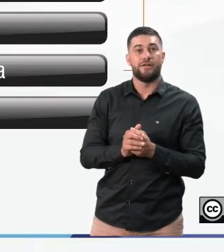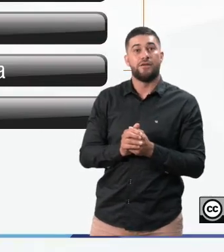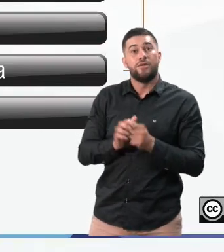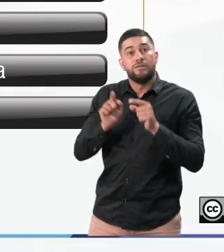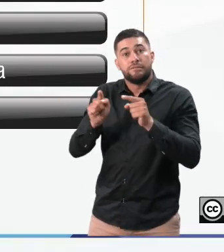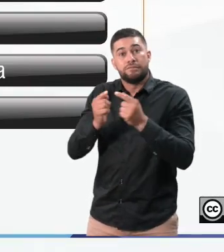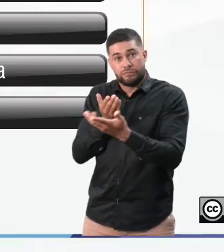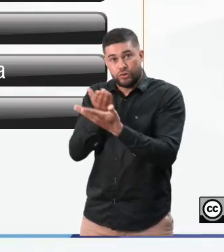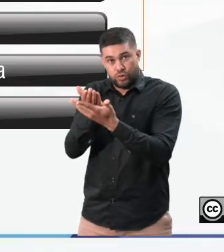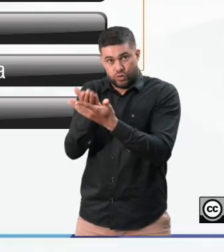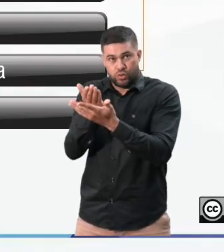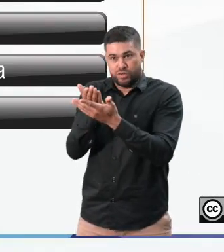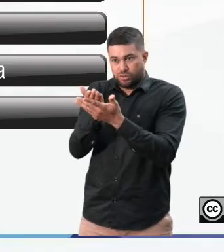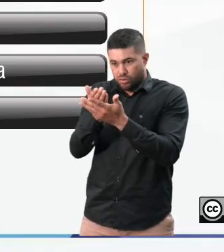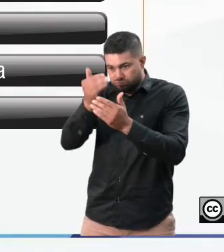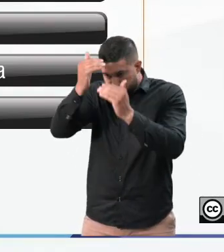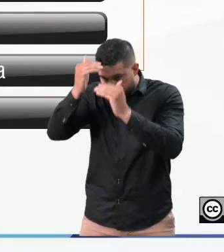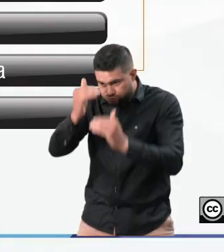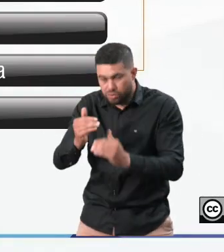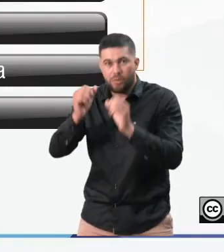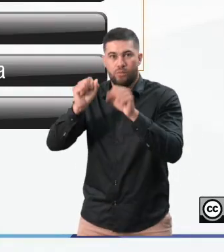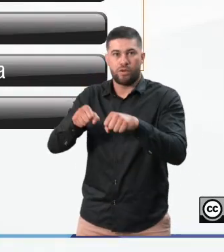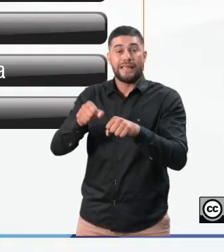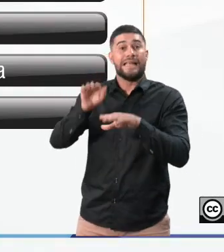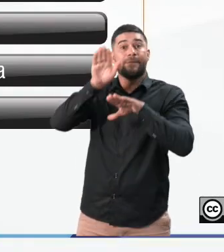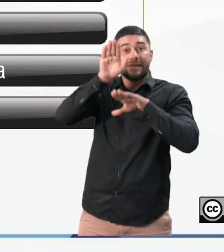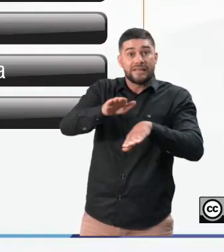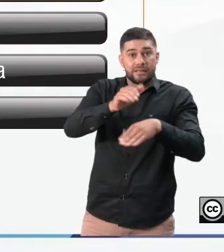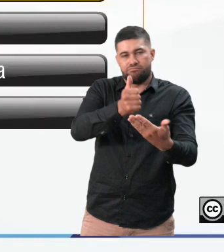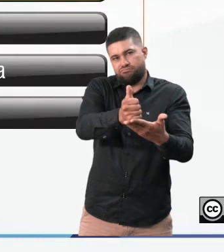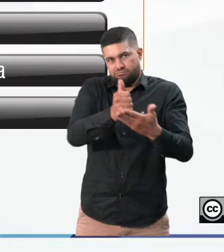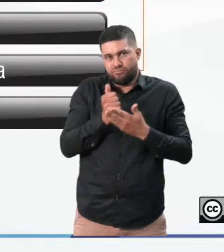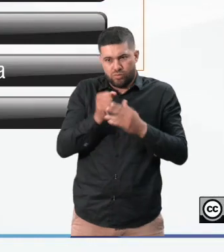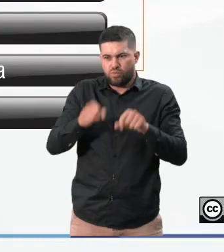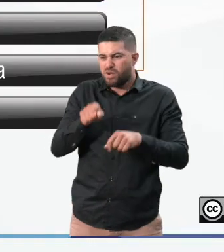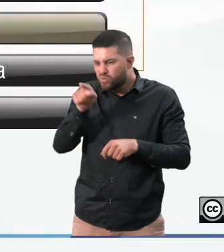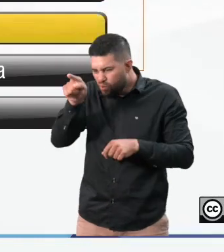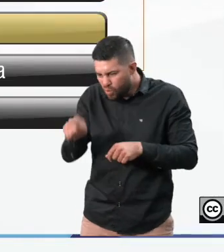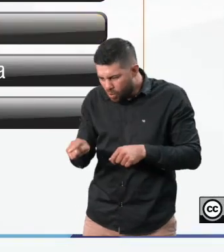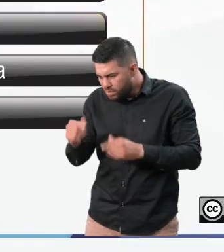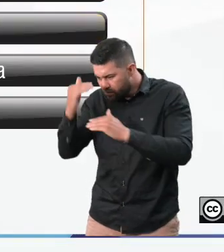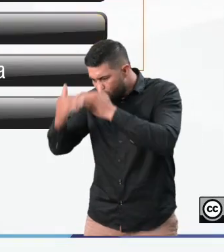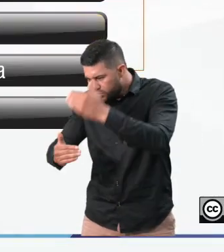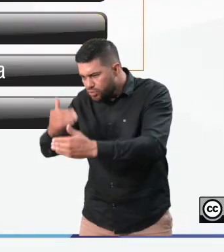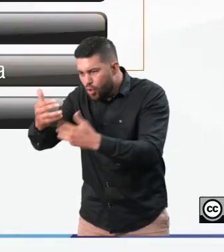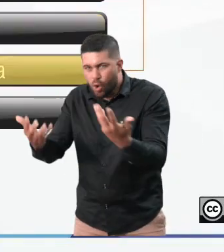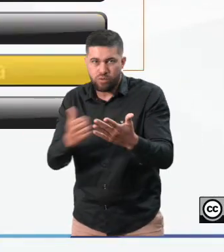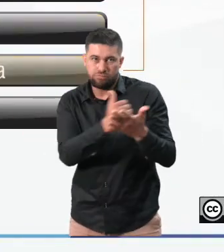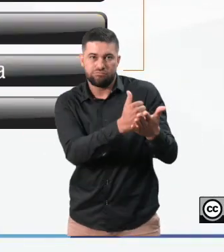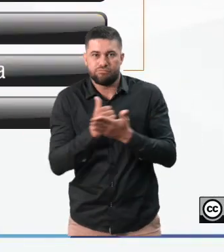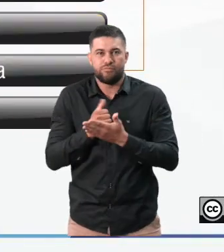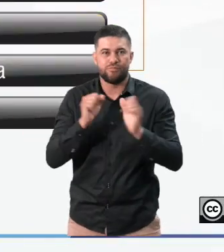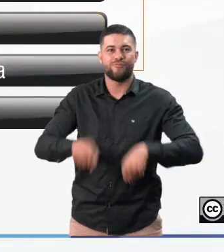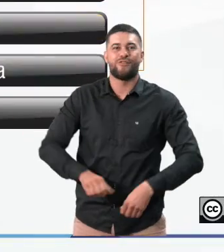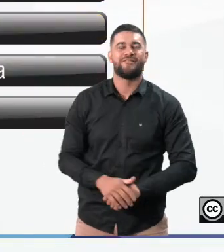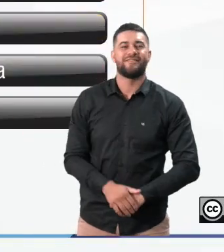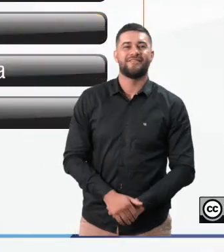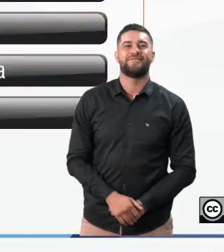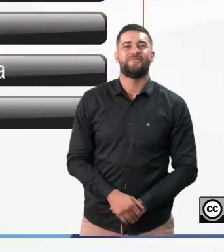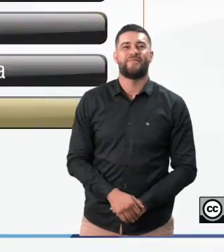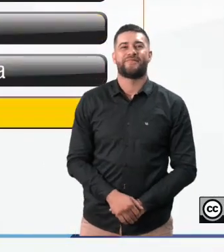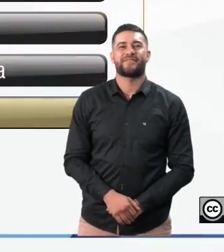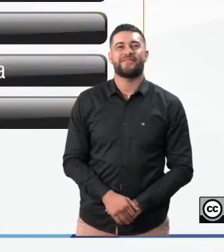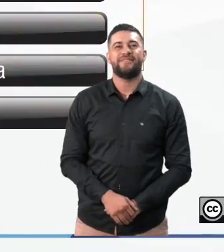educación no formal nos permite o nos brinda unos cursos libres de certificación, de actualización profesional, con acreditación